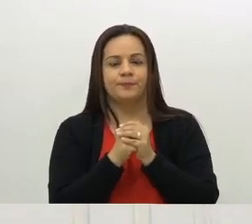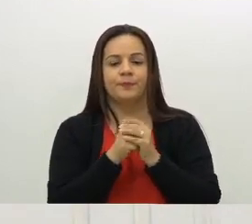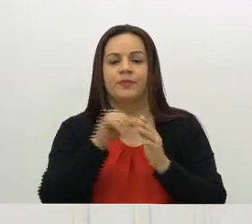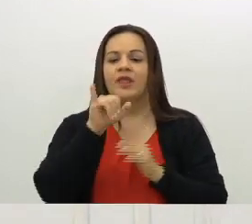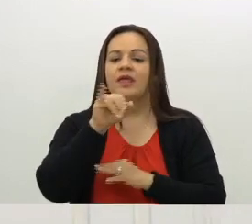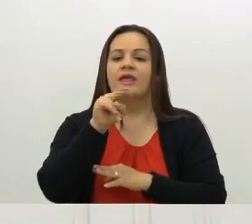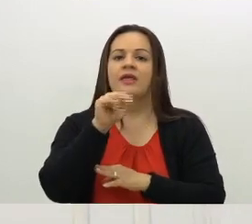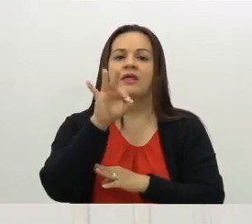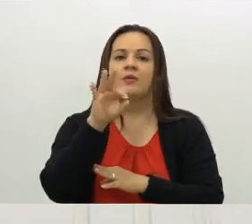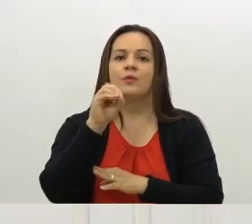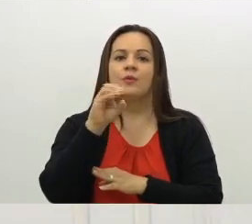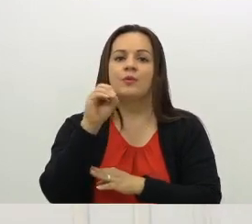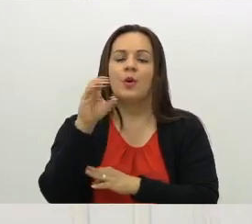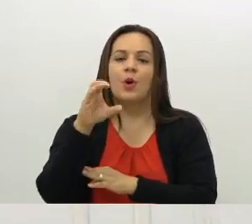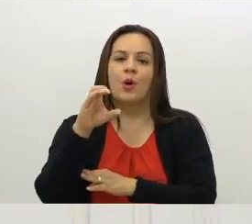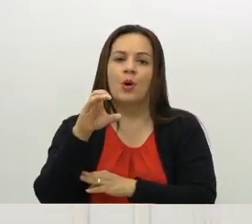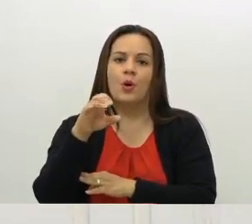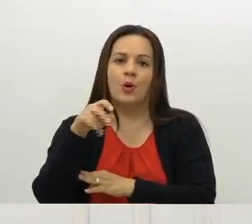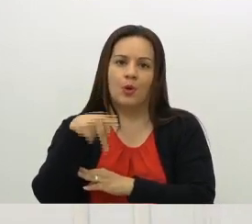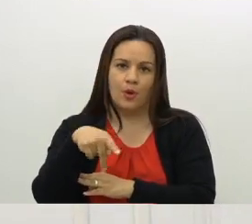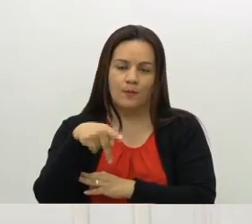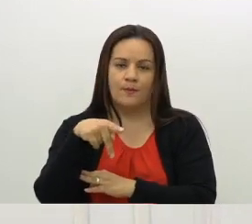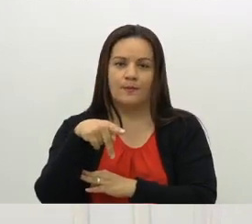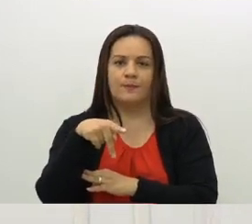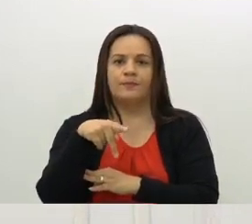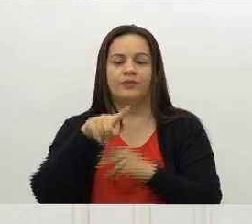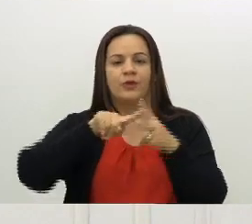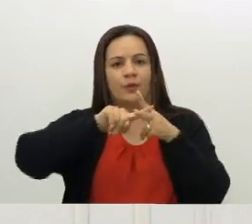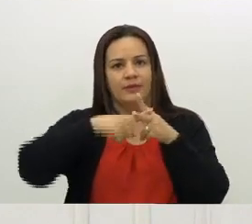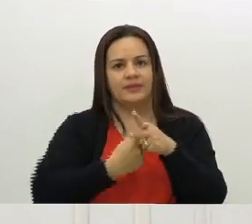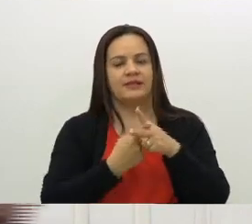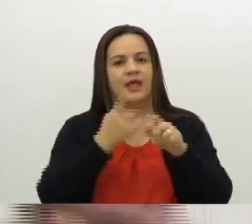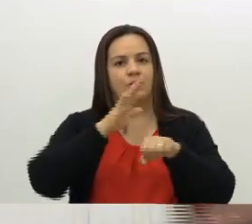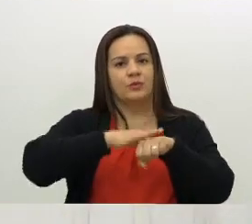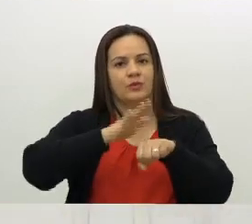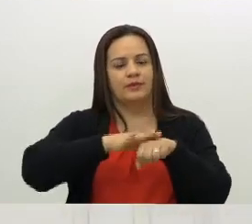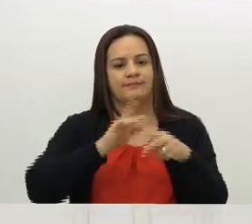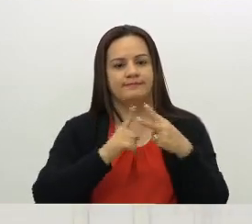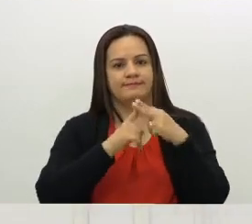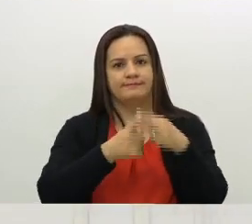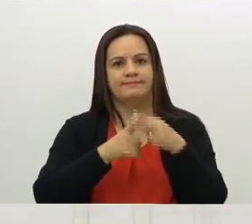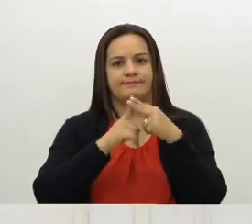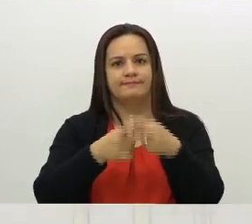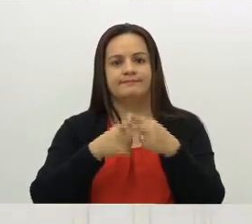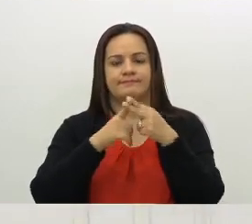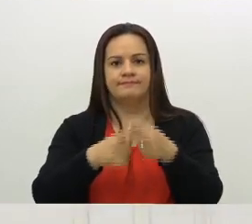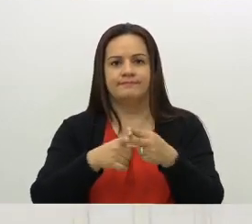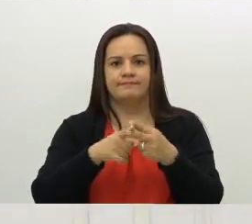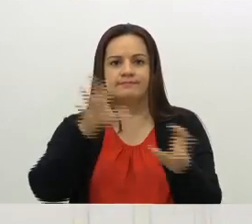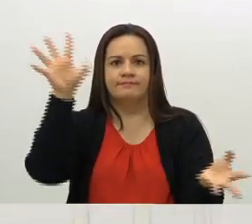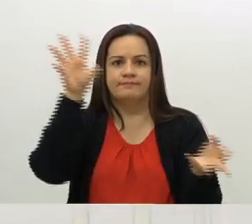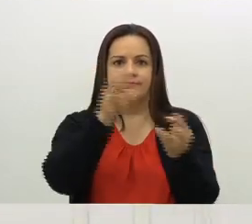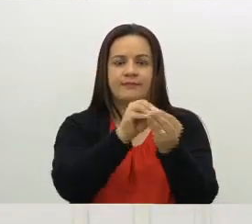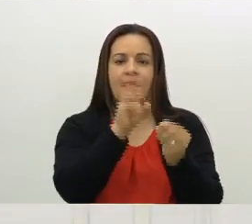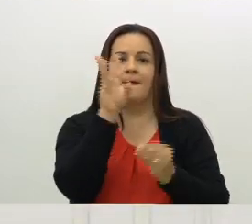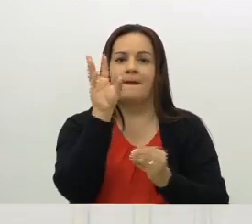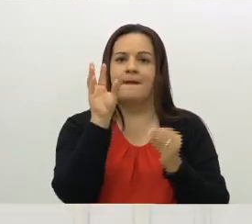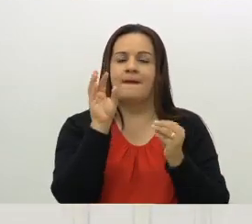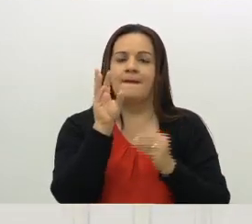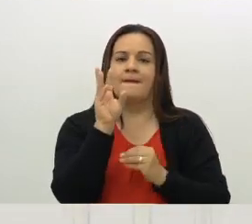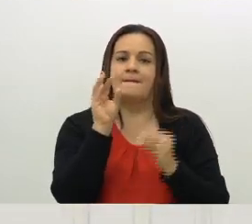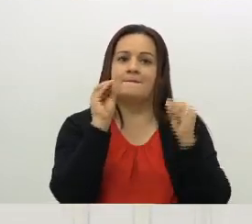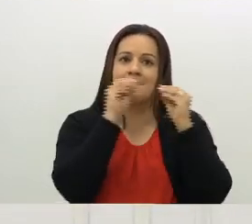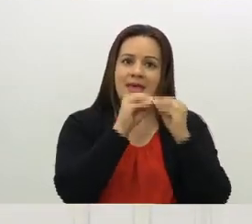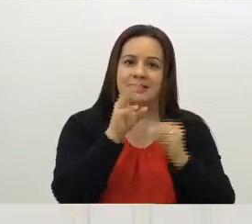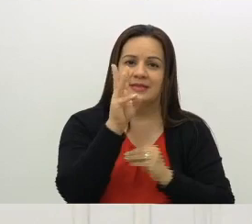Infocop empieza a autorizar una serie de créditos desmedidos que han sumado más de 6.000 millones de colones,